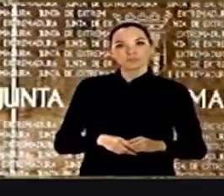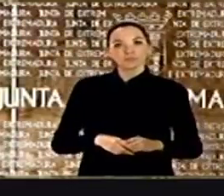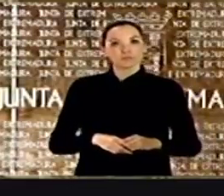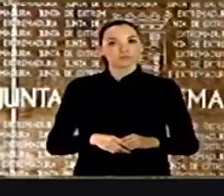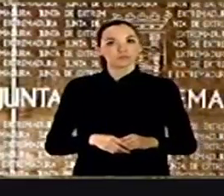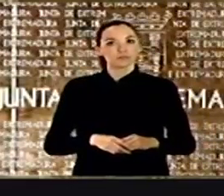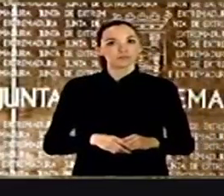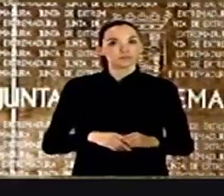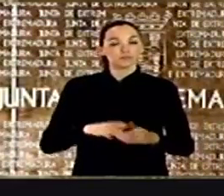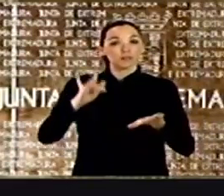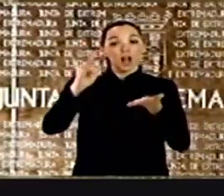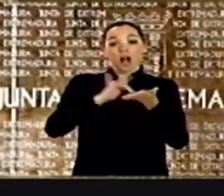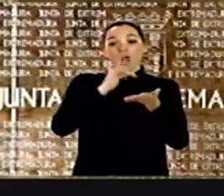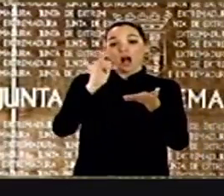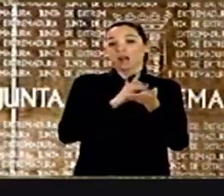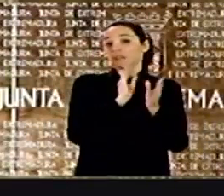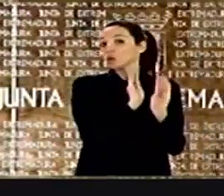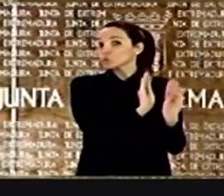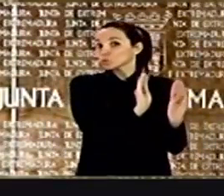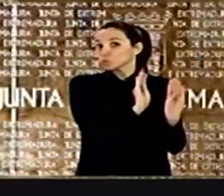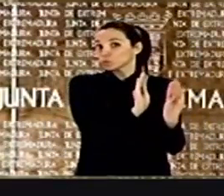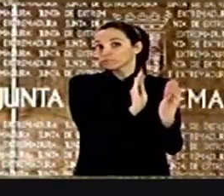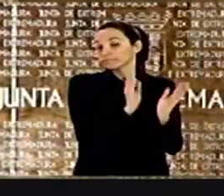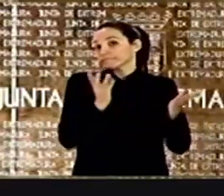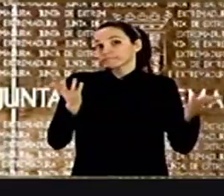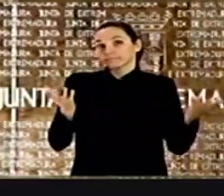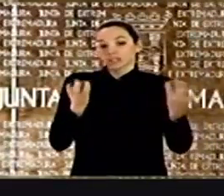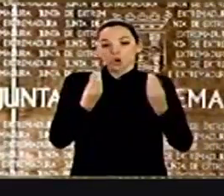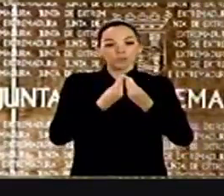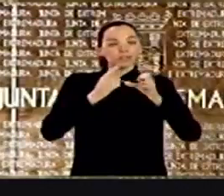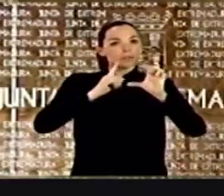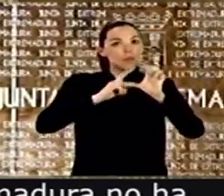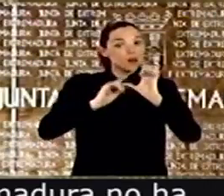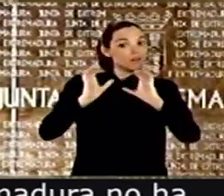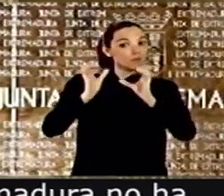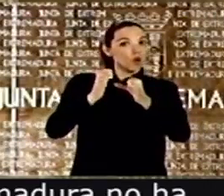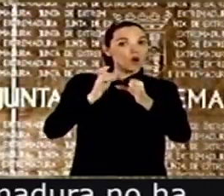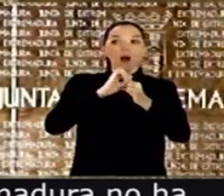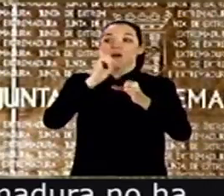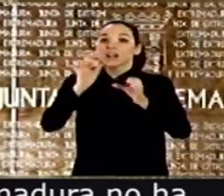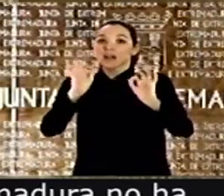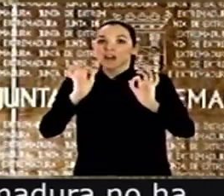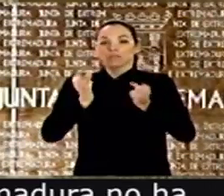Es una agenda interna y como la Junta de Extremadura no ha anunciado esa reunión, no va a decir nada.